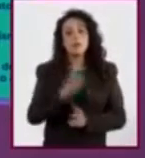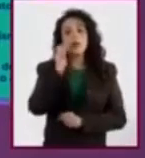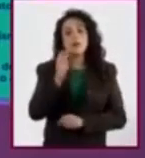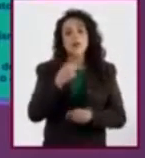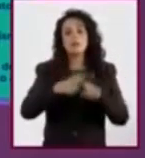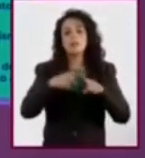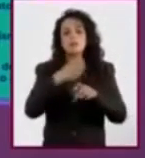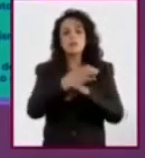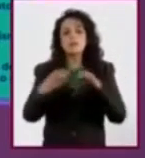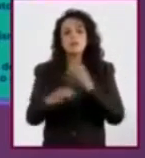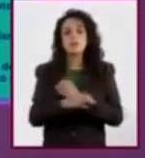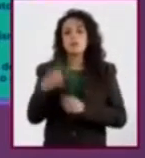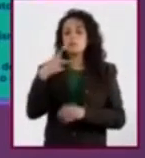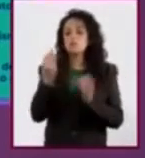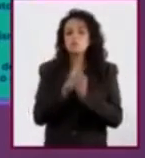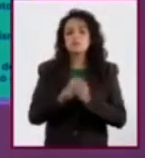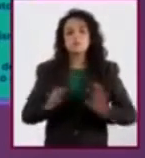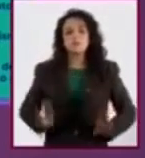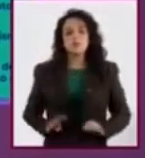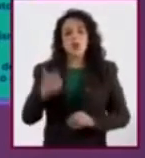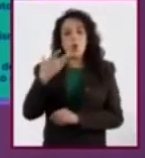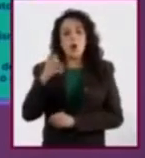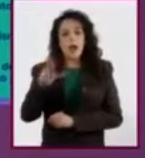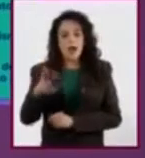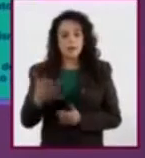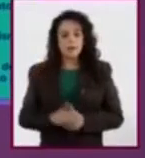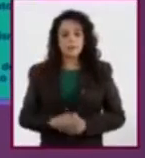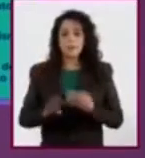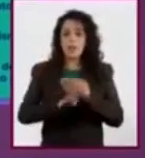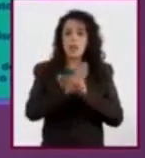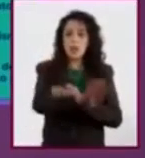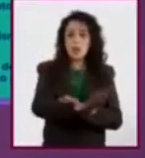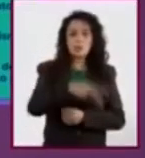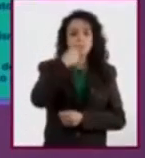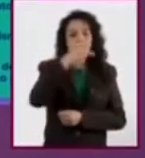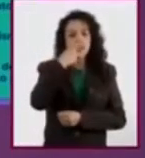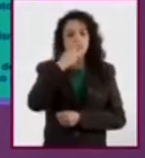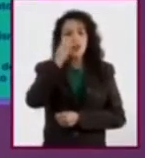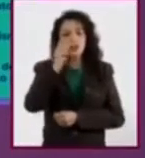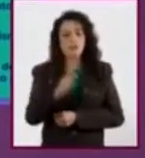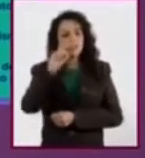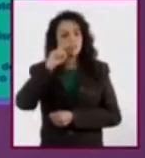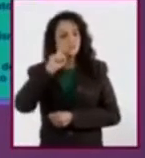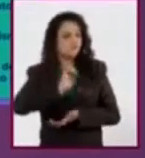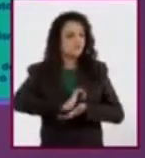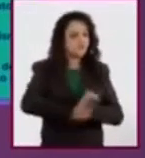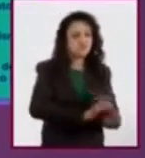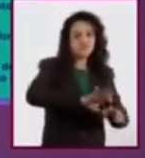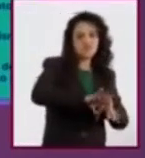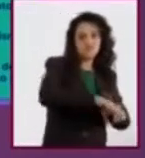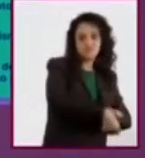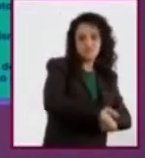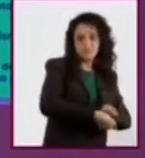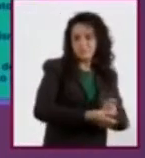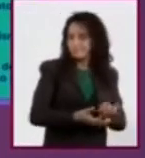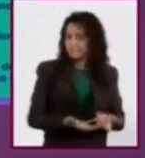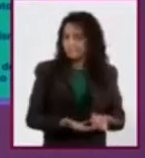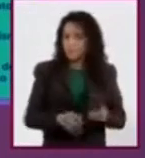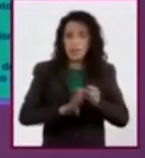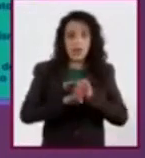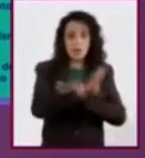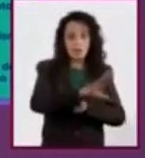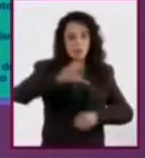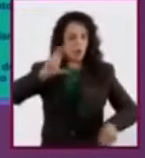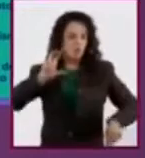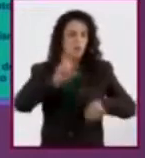sin distinción, evitar comentarios sexistas, discriminatorios y denigrantes, evitar el machismo